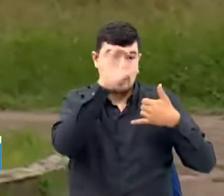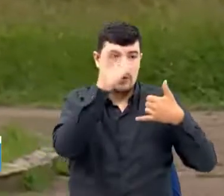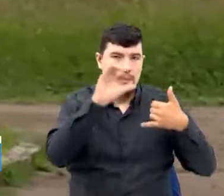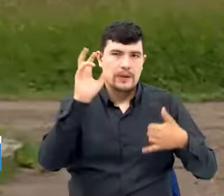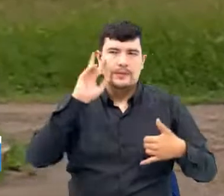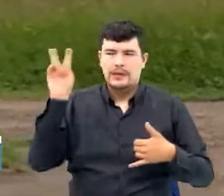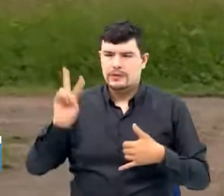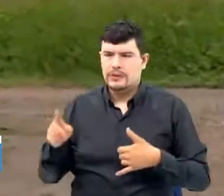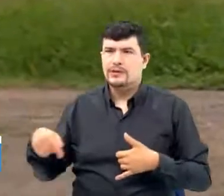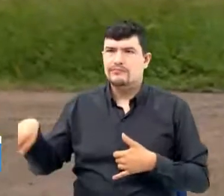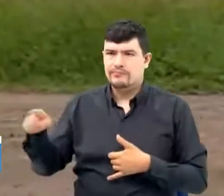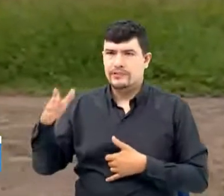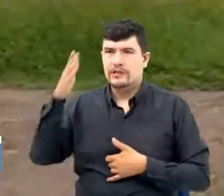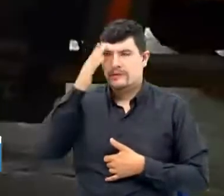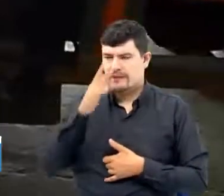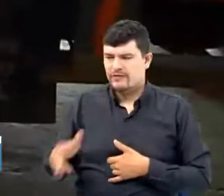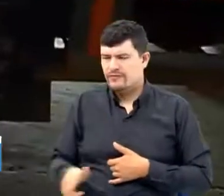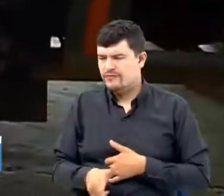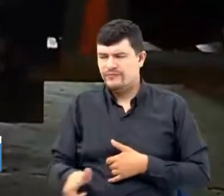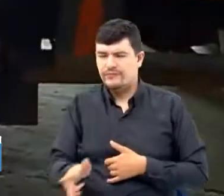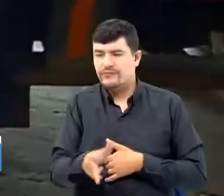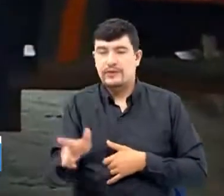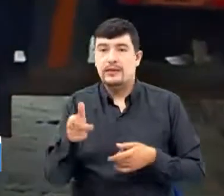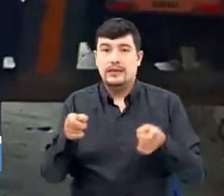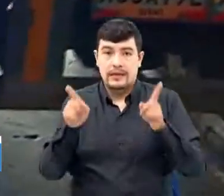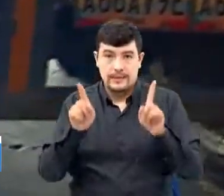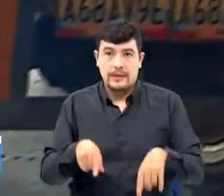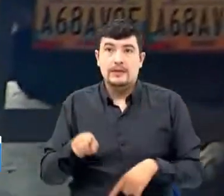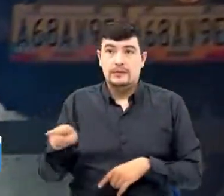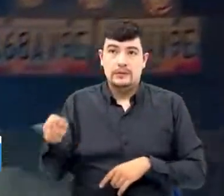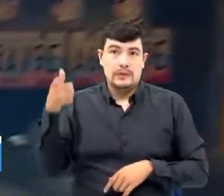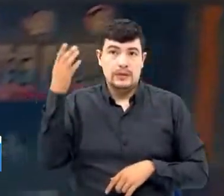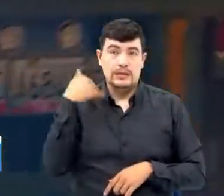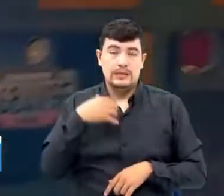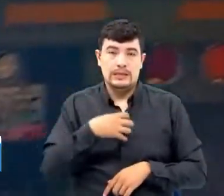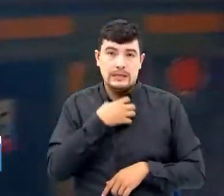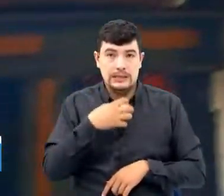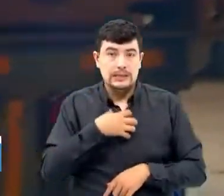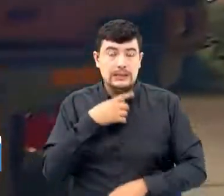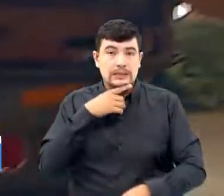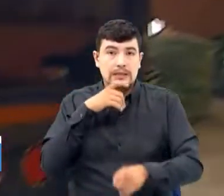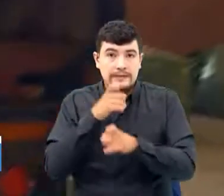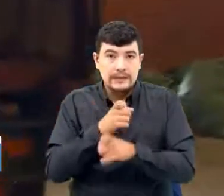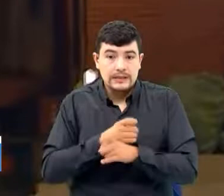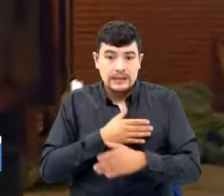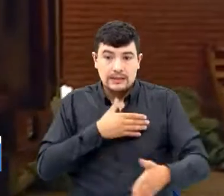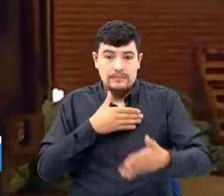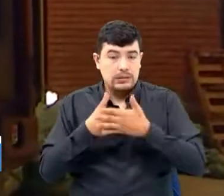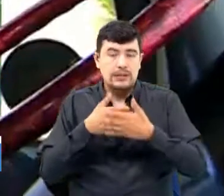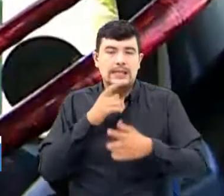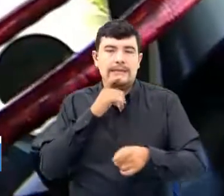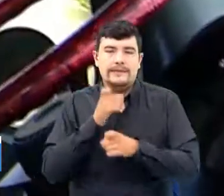Venezuela y también sufrió por la crisis generada tras el cierre de la frontera.